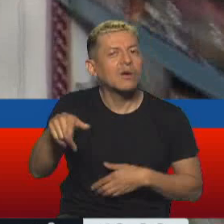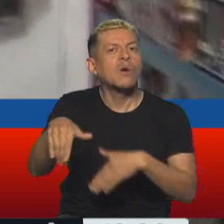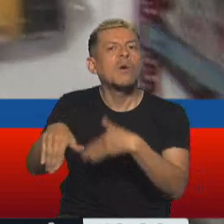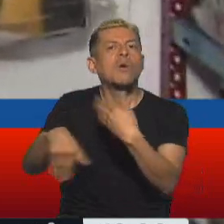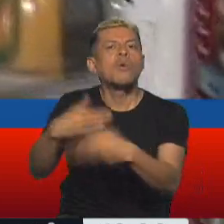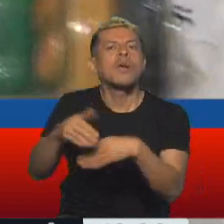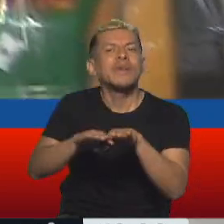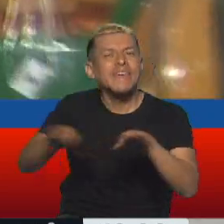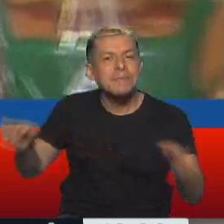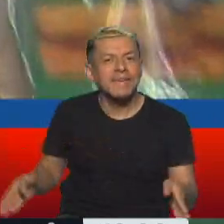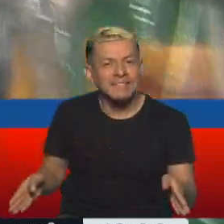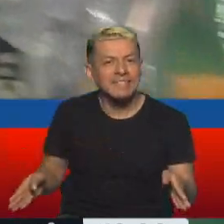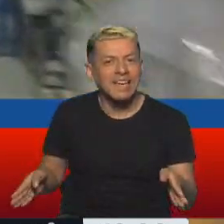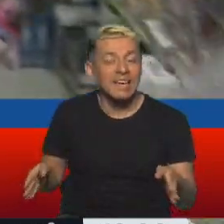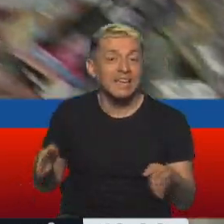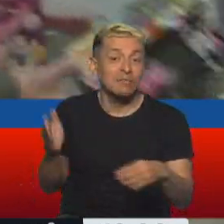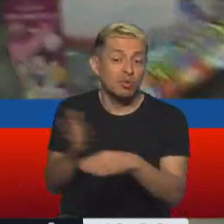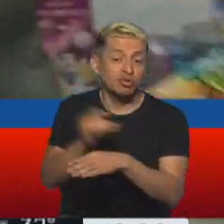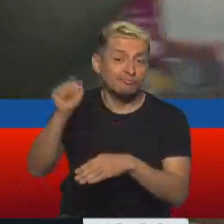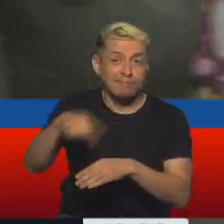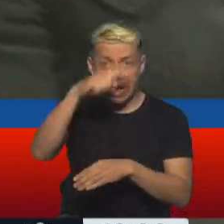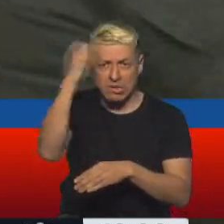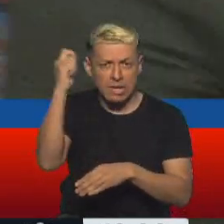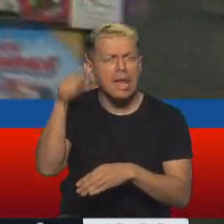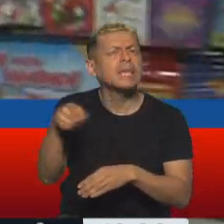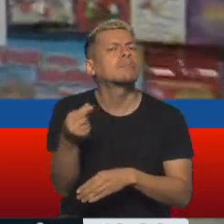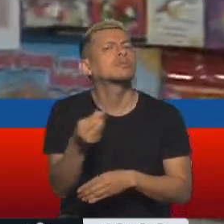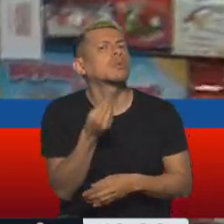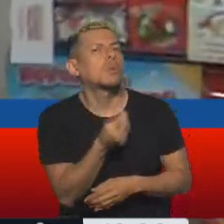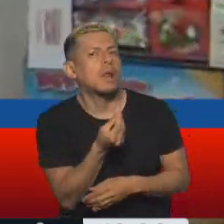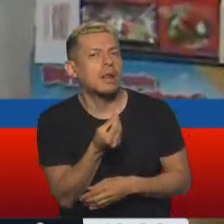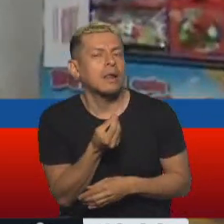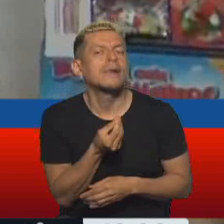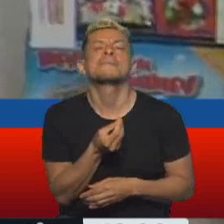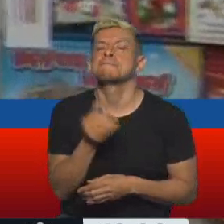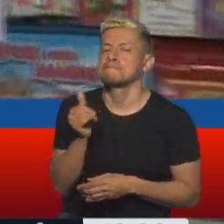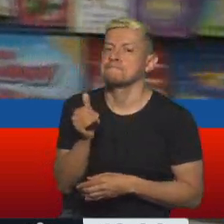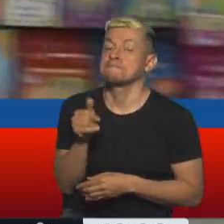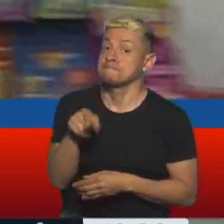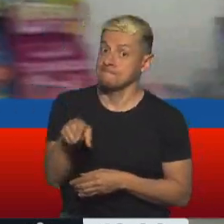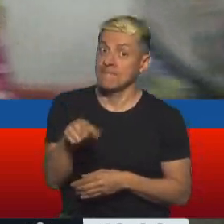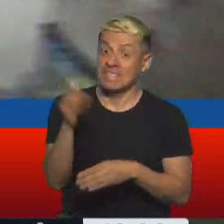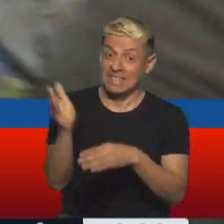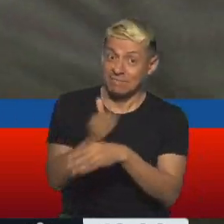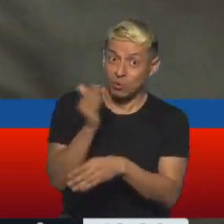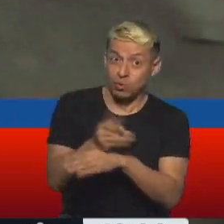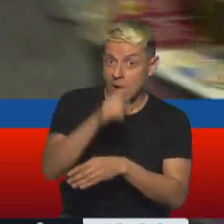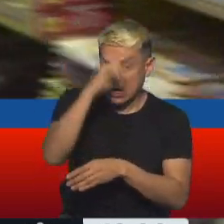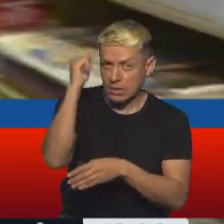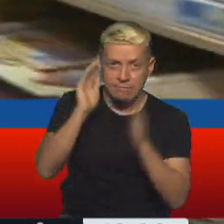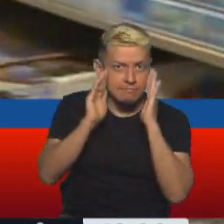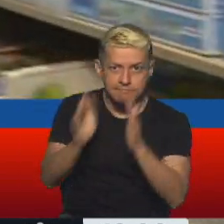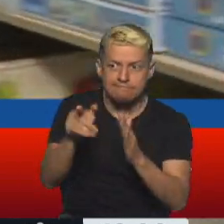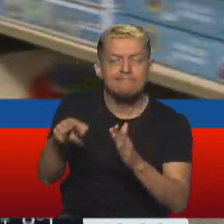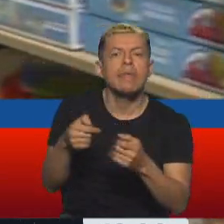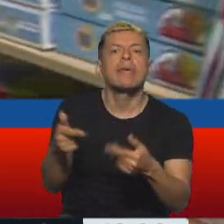y donde están los juegos de industria nacional también. ¿Y ahí de qué precios estamos hablando? Así es, apuntamos muchísimo a la industria nacional porque es la que da el